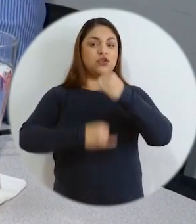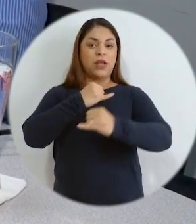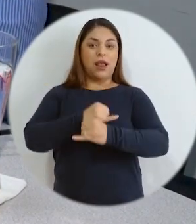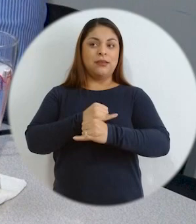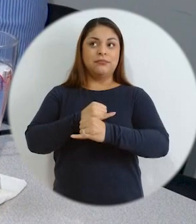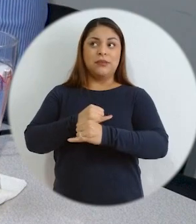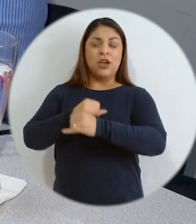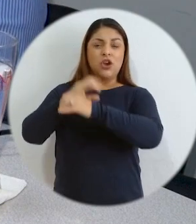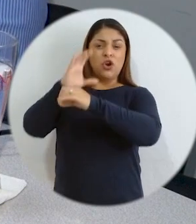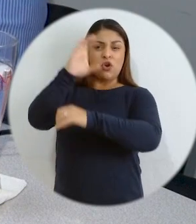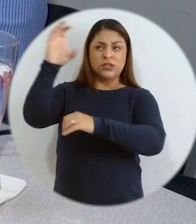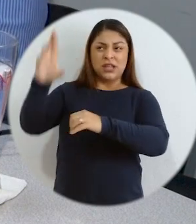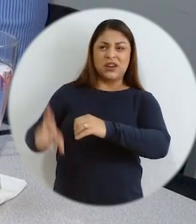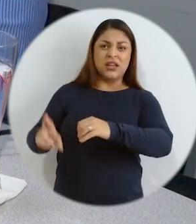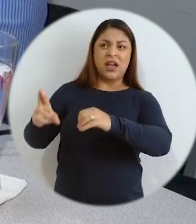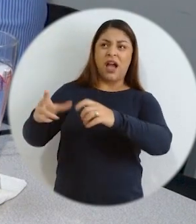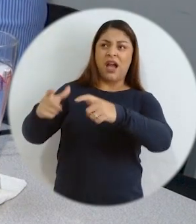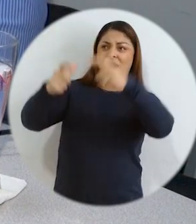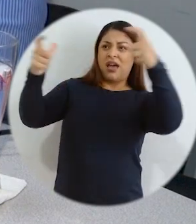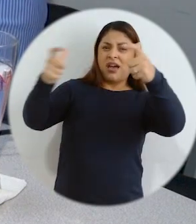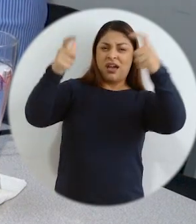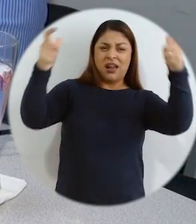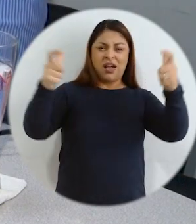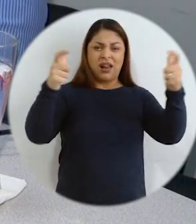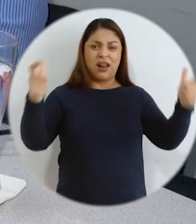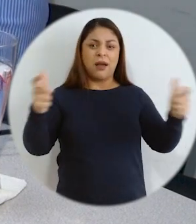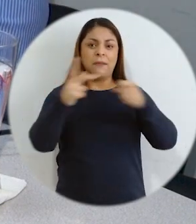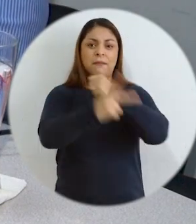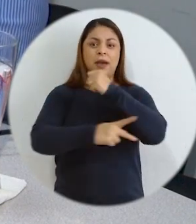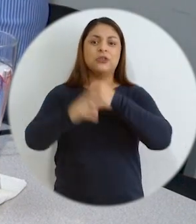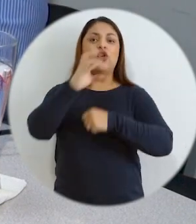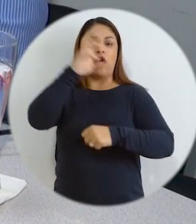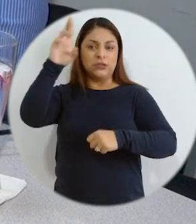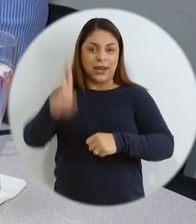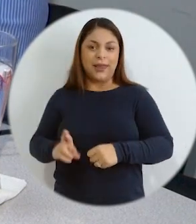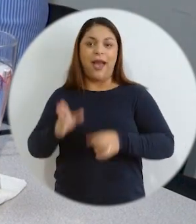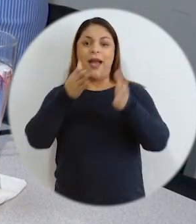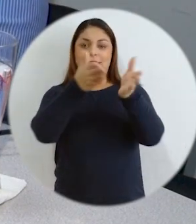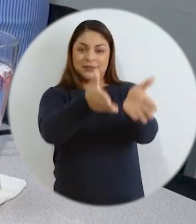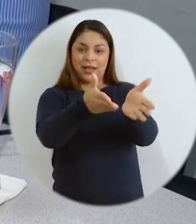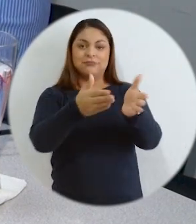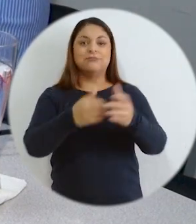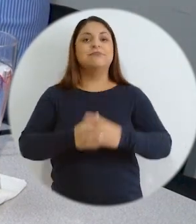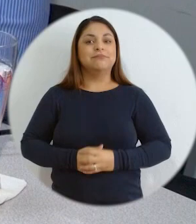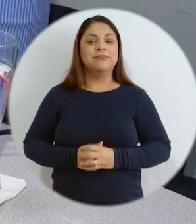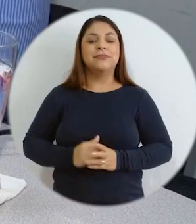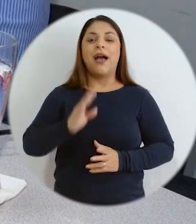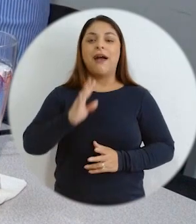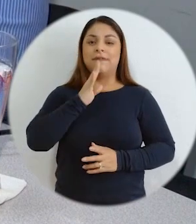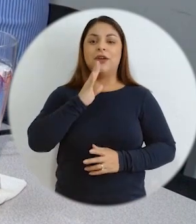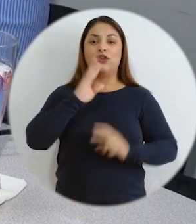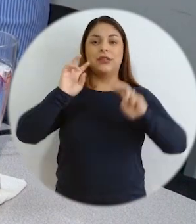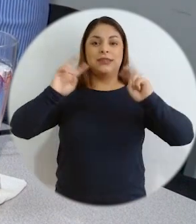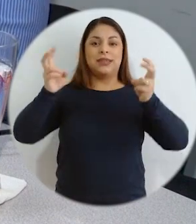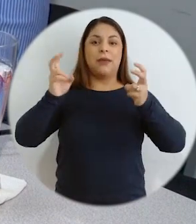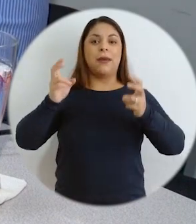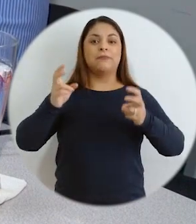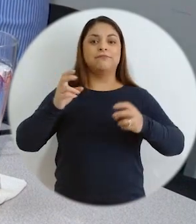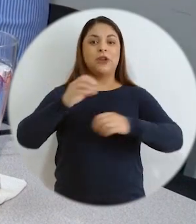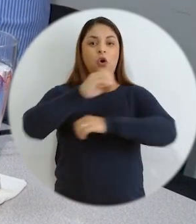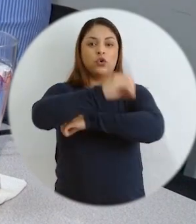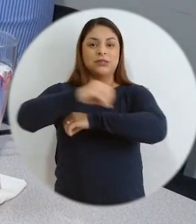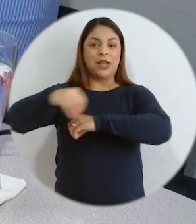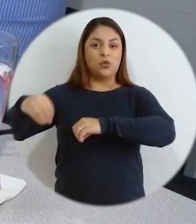internacional. Los grandes jugadores internacionales, Costa Rica está allí hablando sobre el tema de océanos, y es una gran